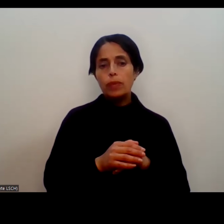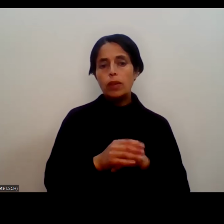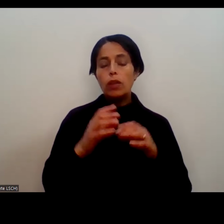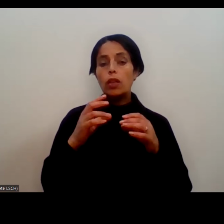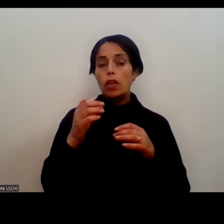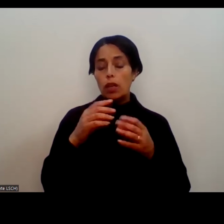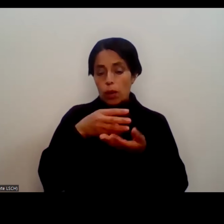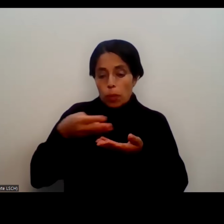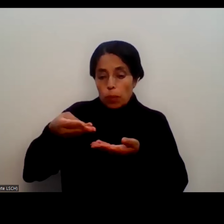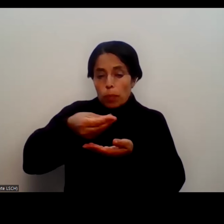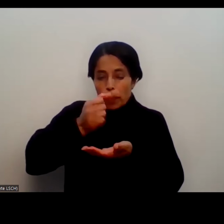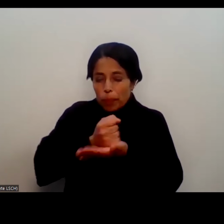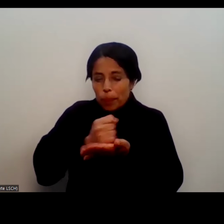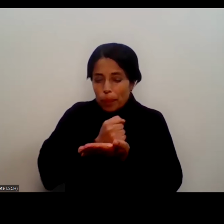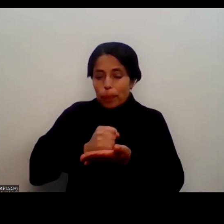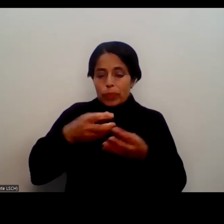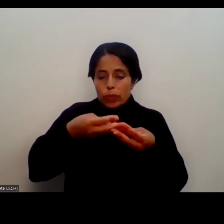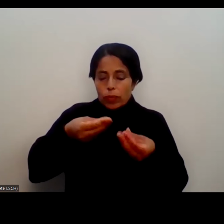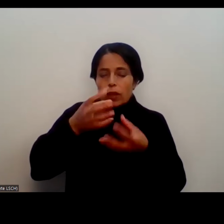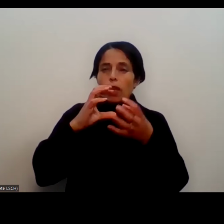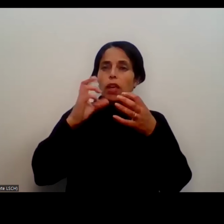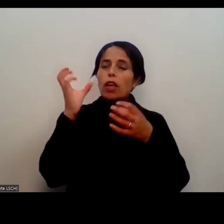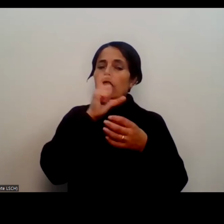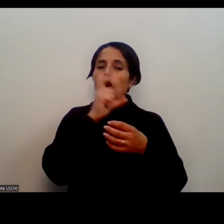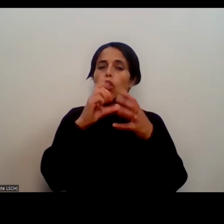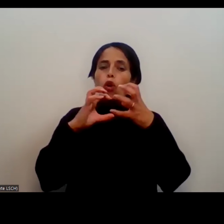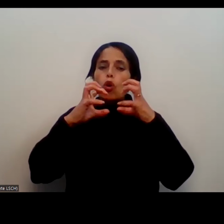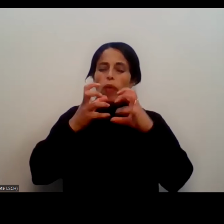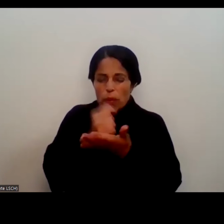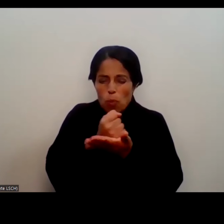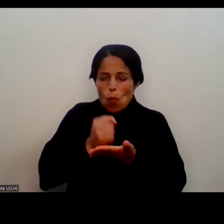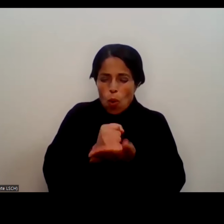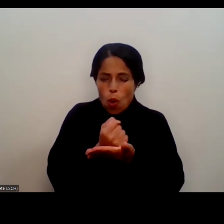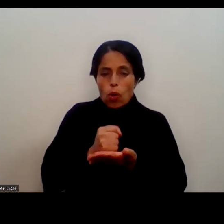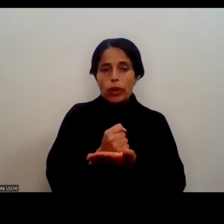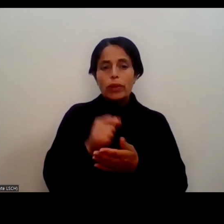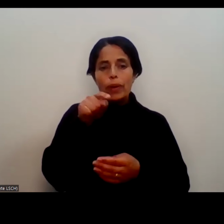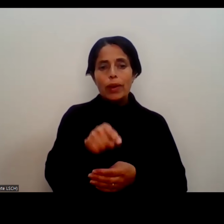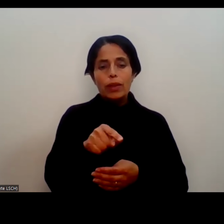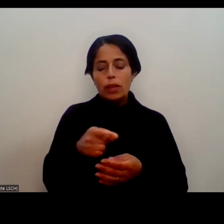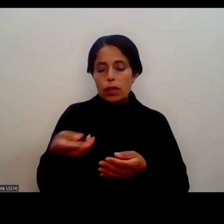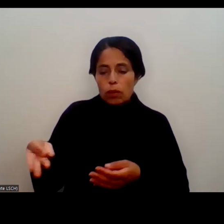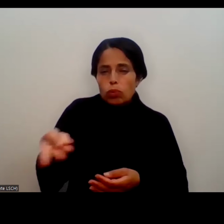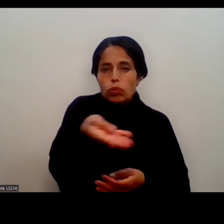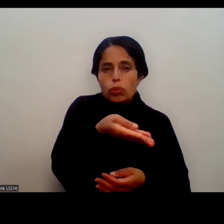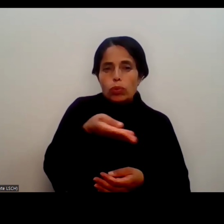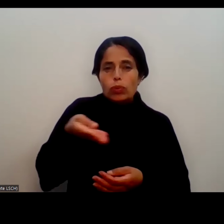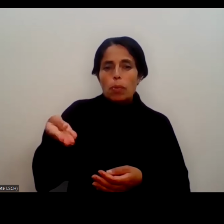cobre chancado, es decir, como quien dice, un molido de mineral de cobre esparcido.